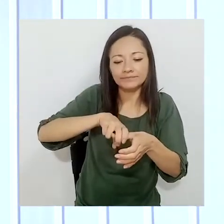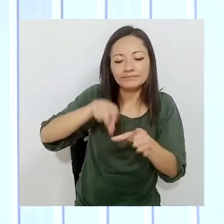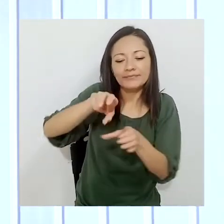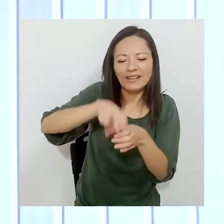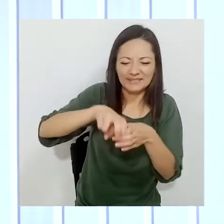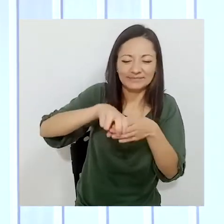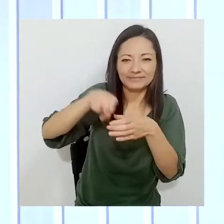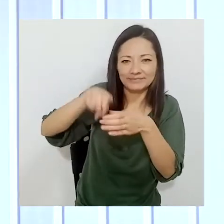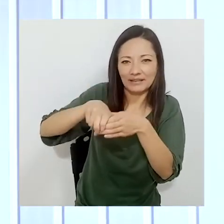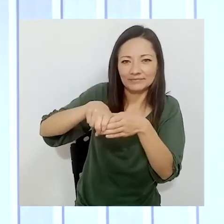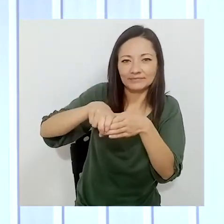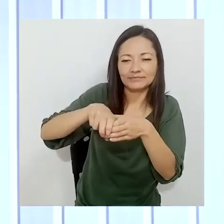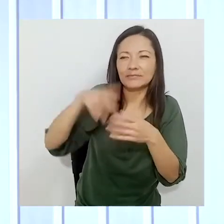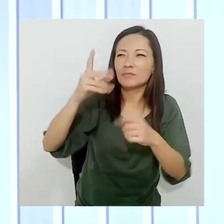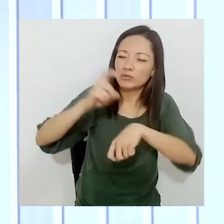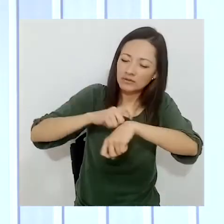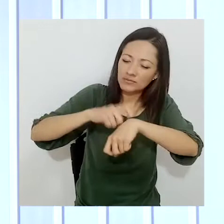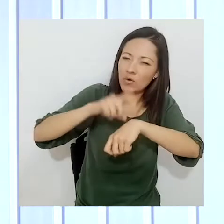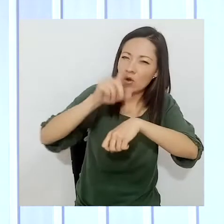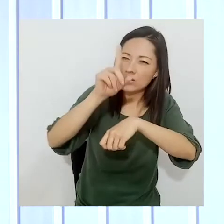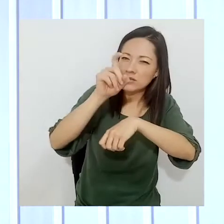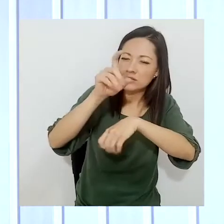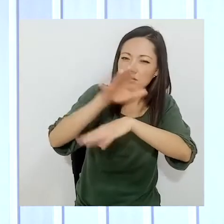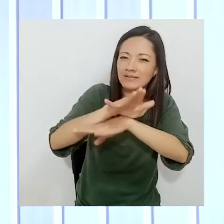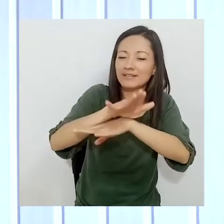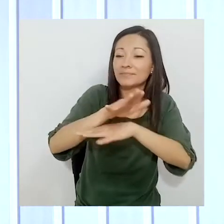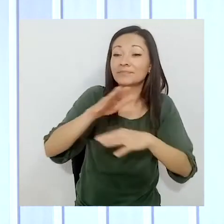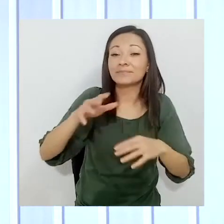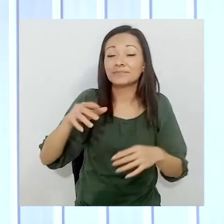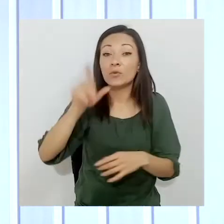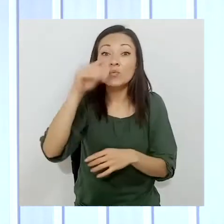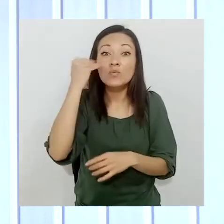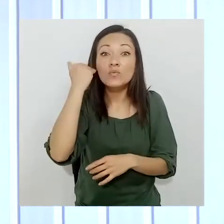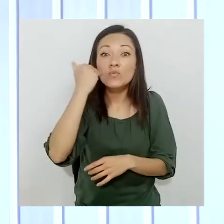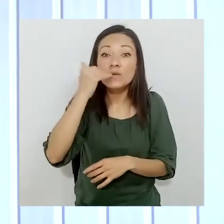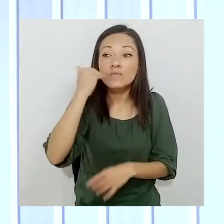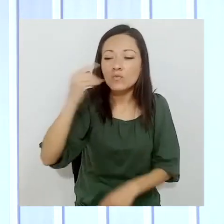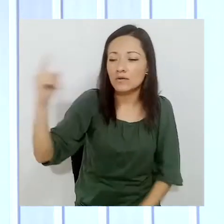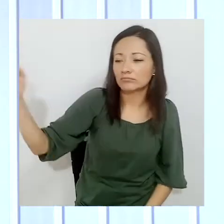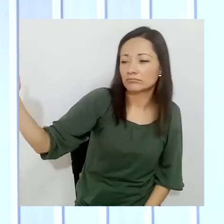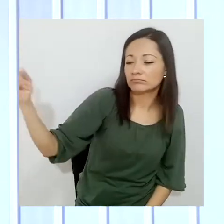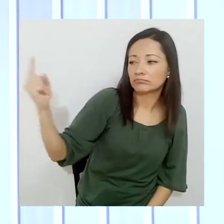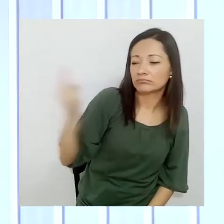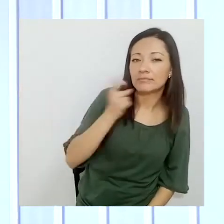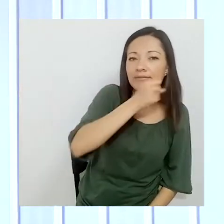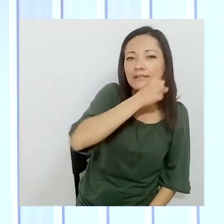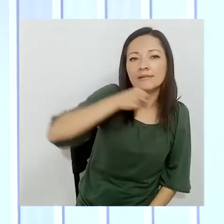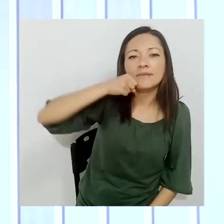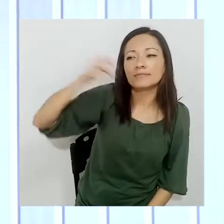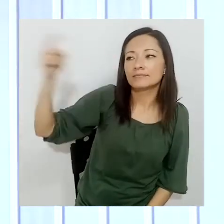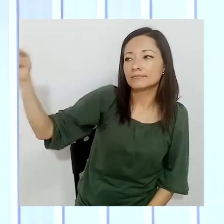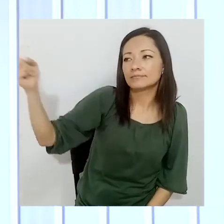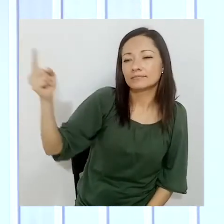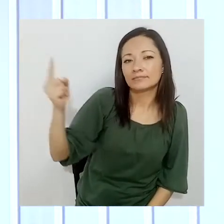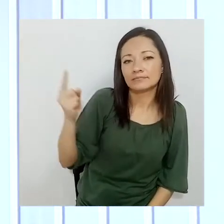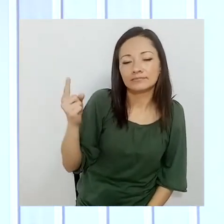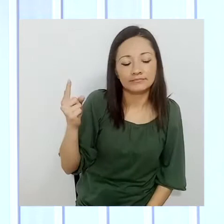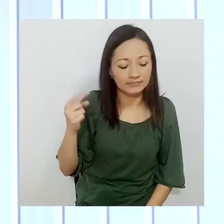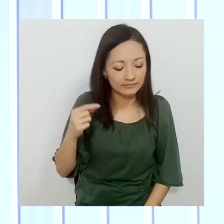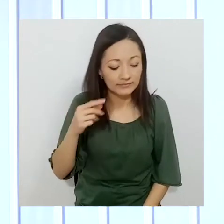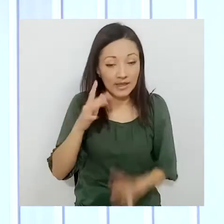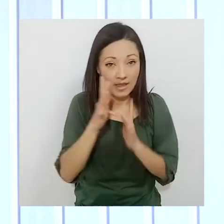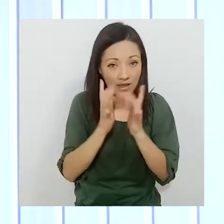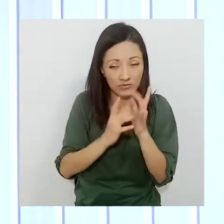mujer de Samaria a sacar agua. Jesús le dijo, dame de beber, pues sus discípulos se habían ido a la ciudad a comprar de comer. La